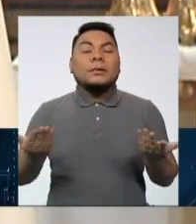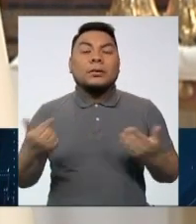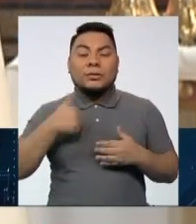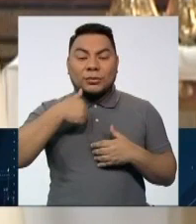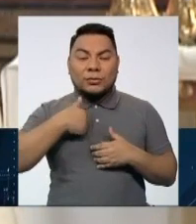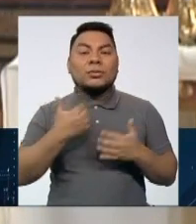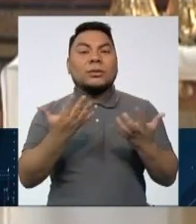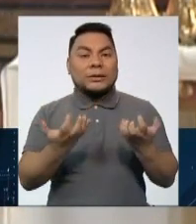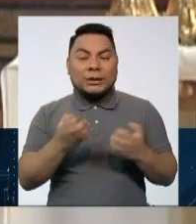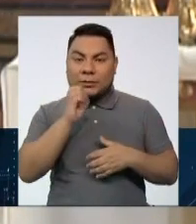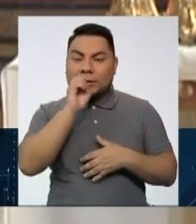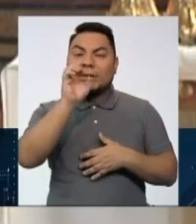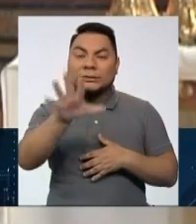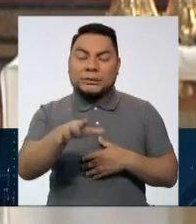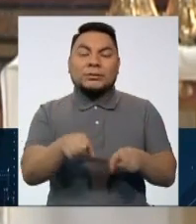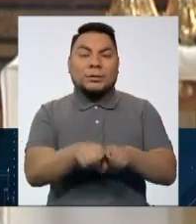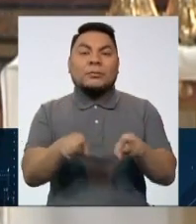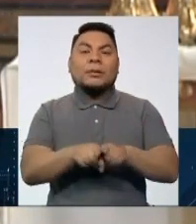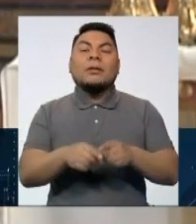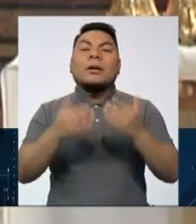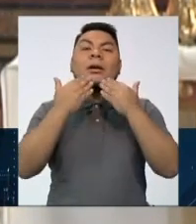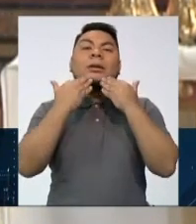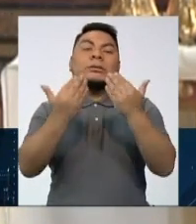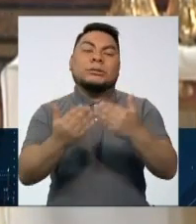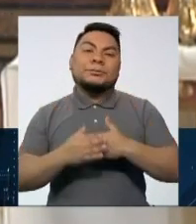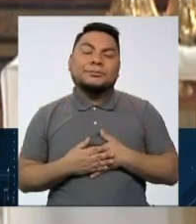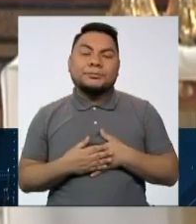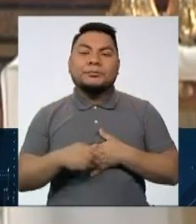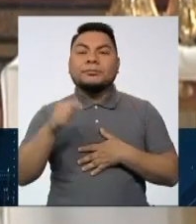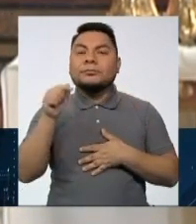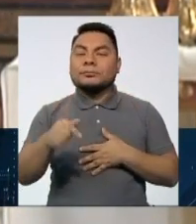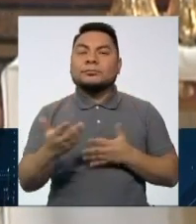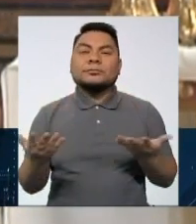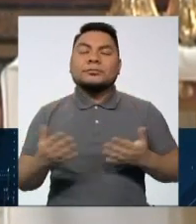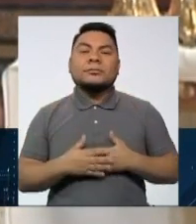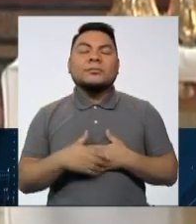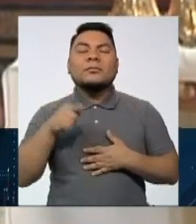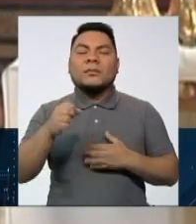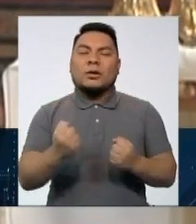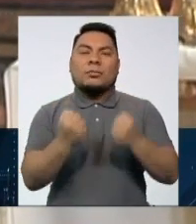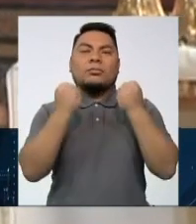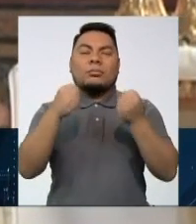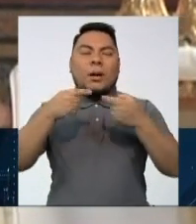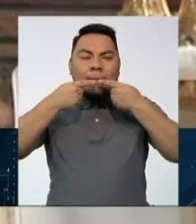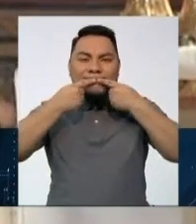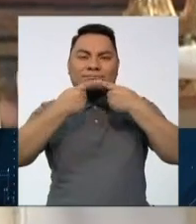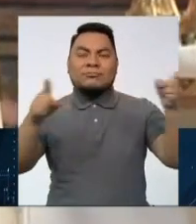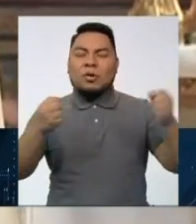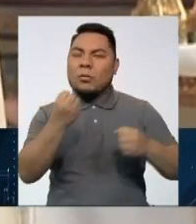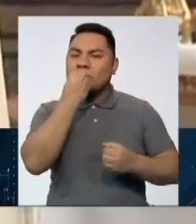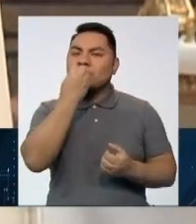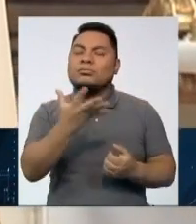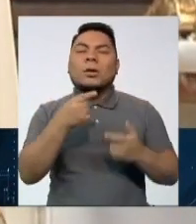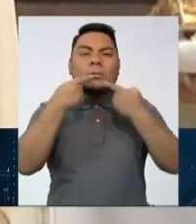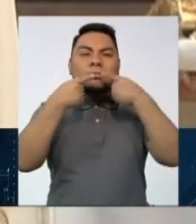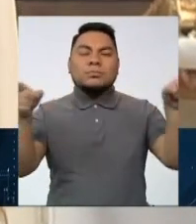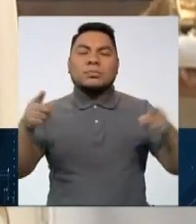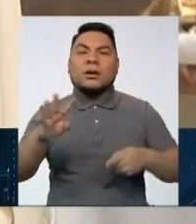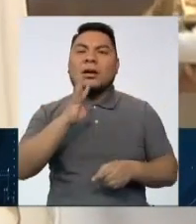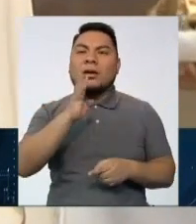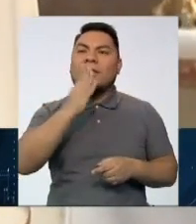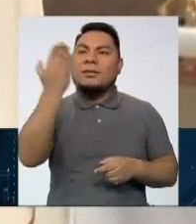dejar de mencionar y agradecer el inspirado y valiente mensaje que ofreció a la